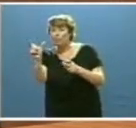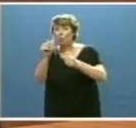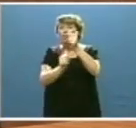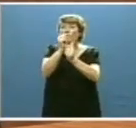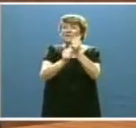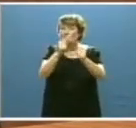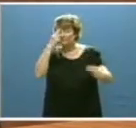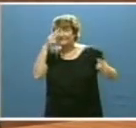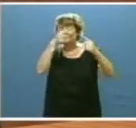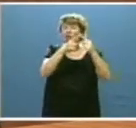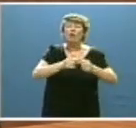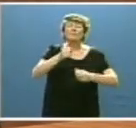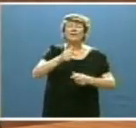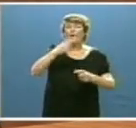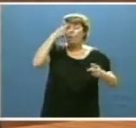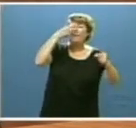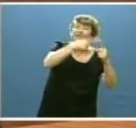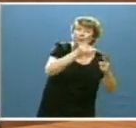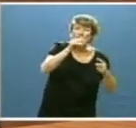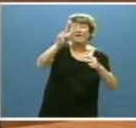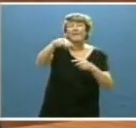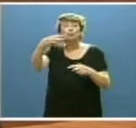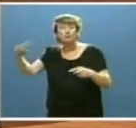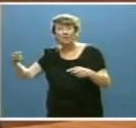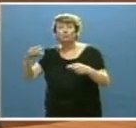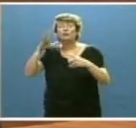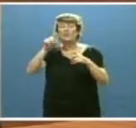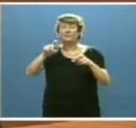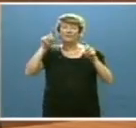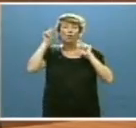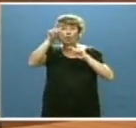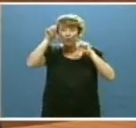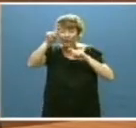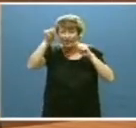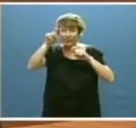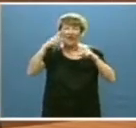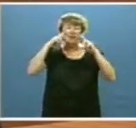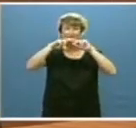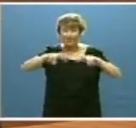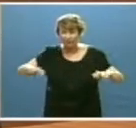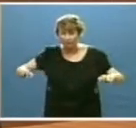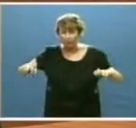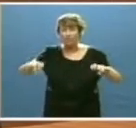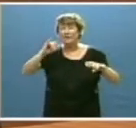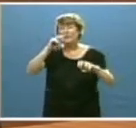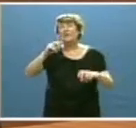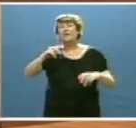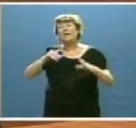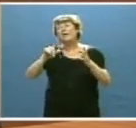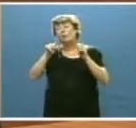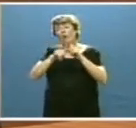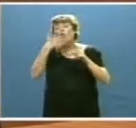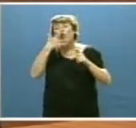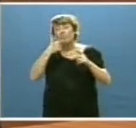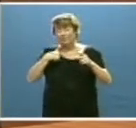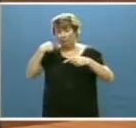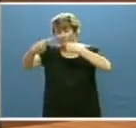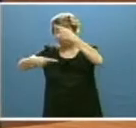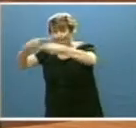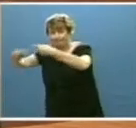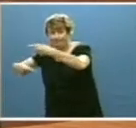objetivos y resultados en materia de docencia investigación y transferencia del conocimiento